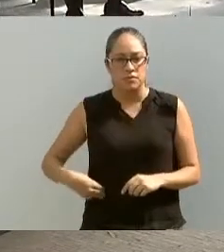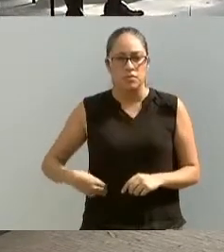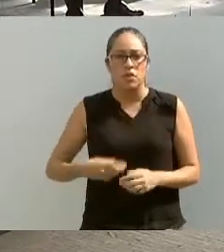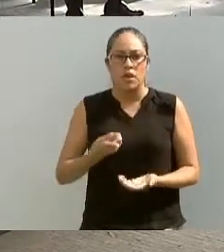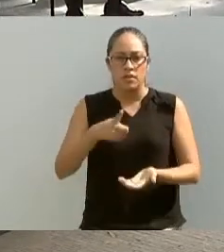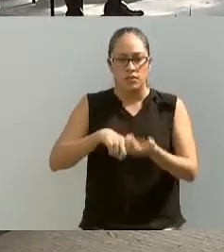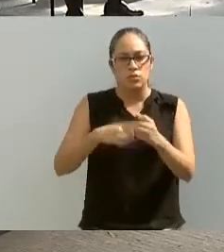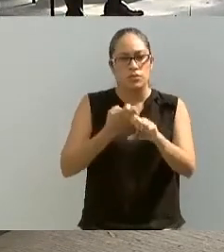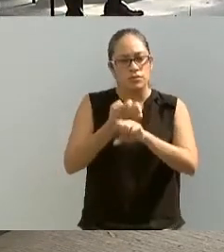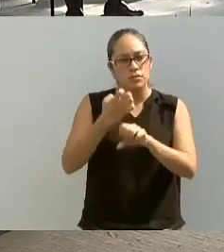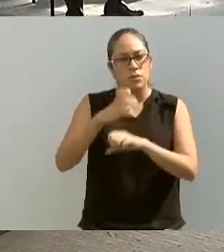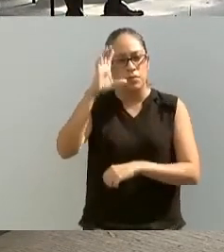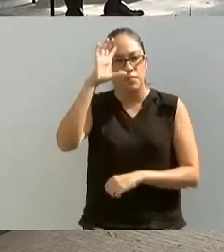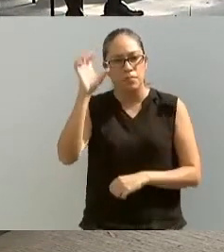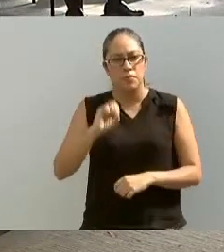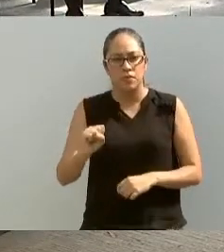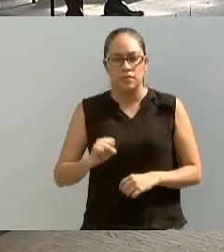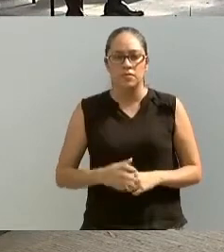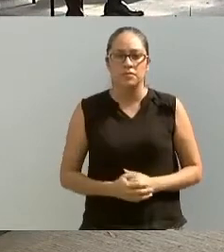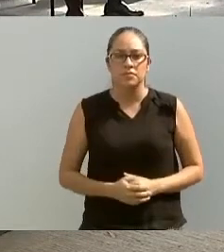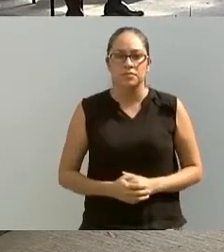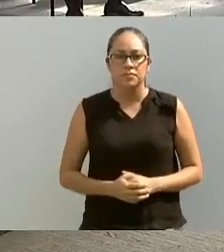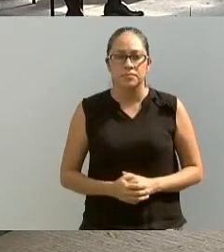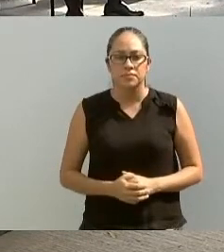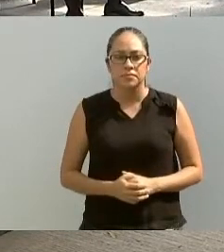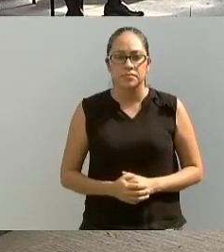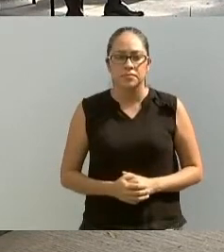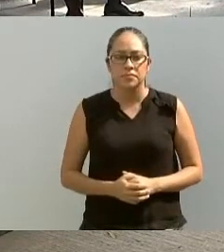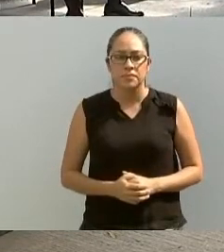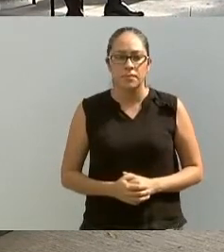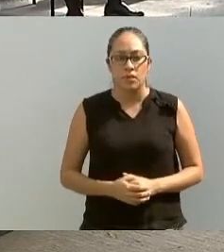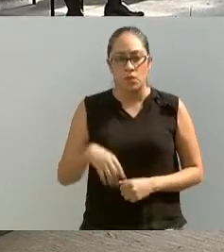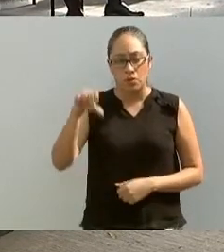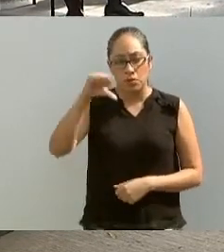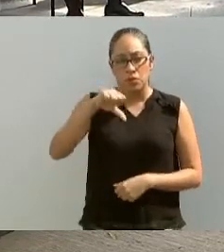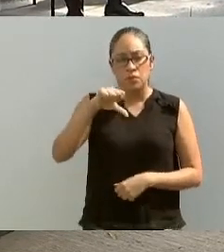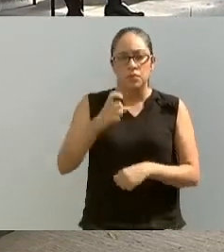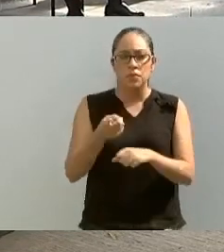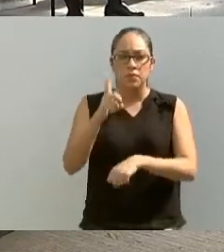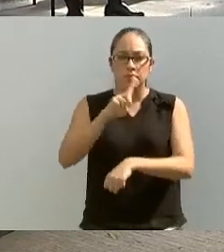de Morelos. En esta ocasión